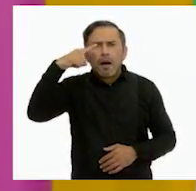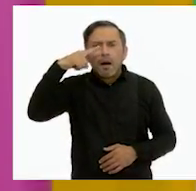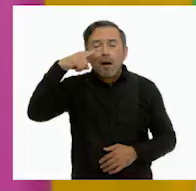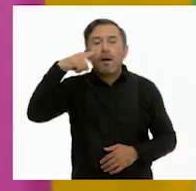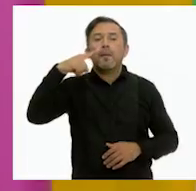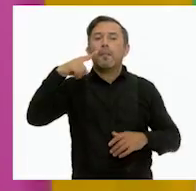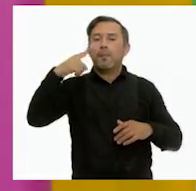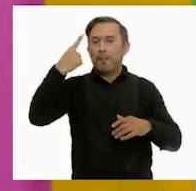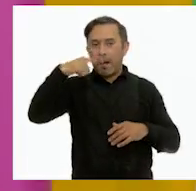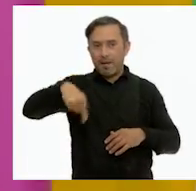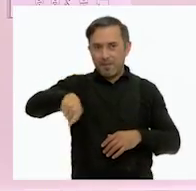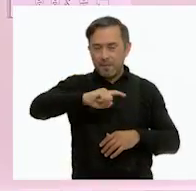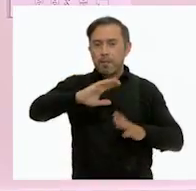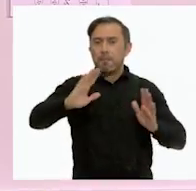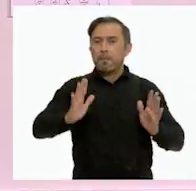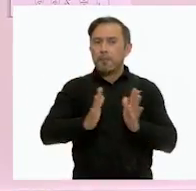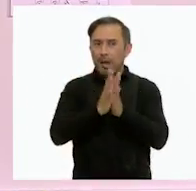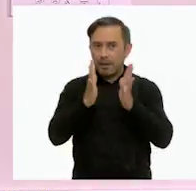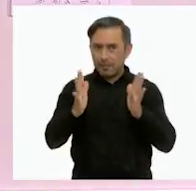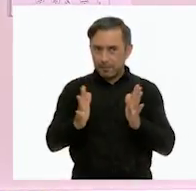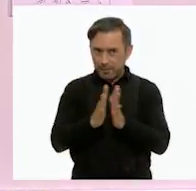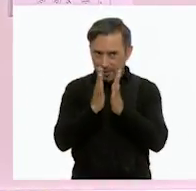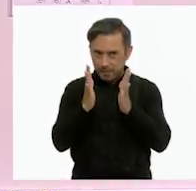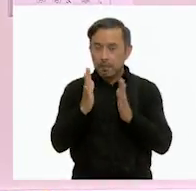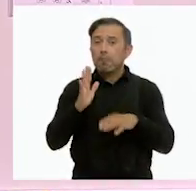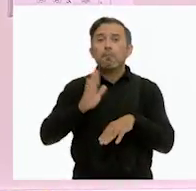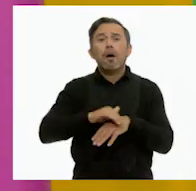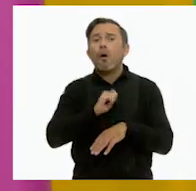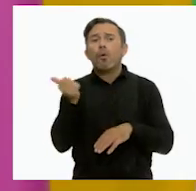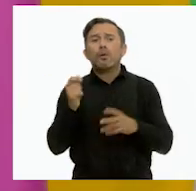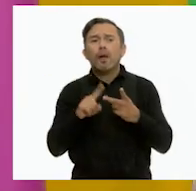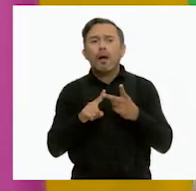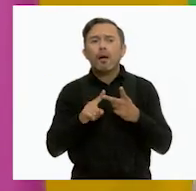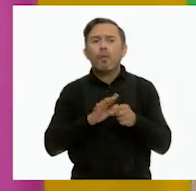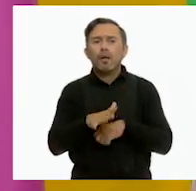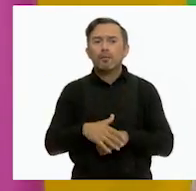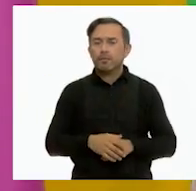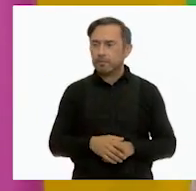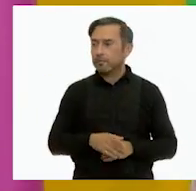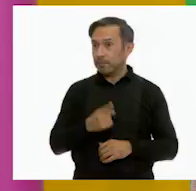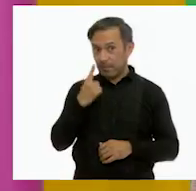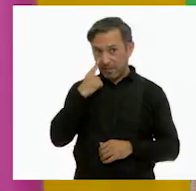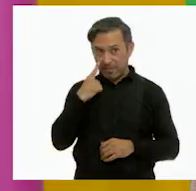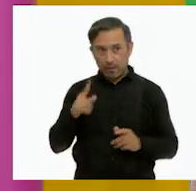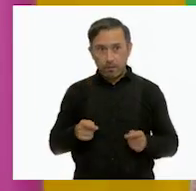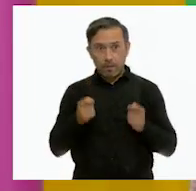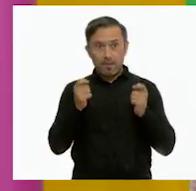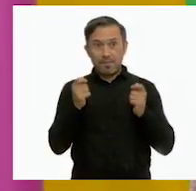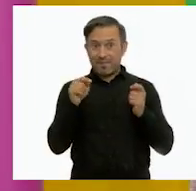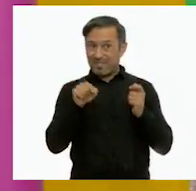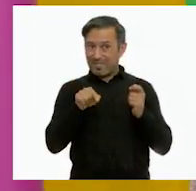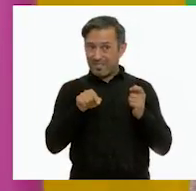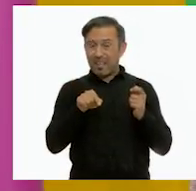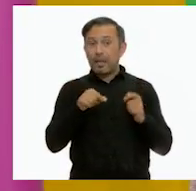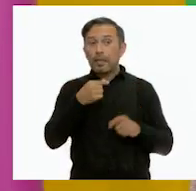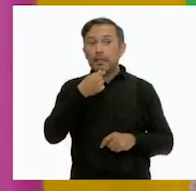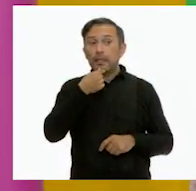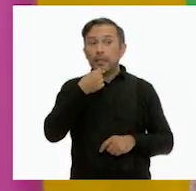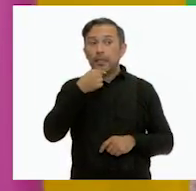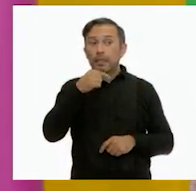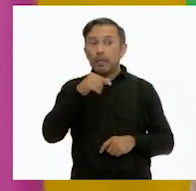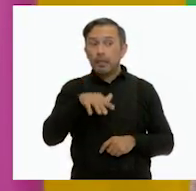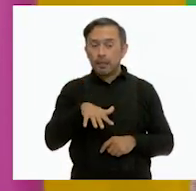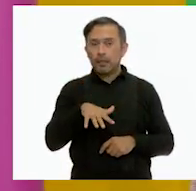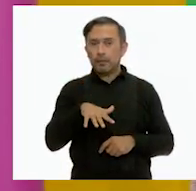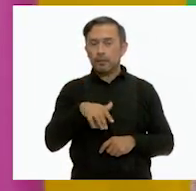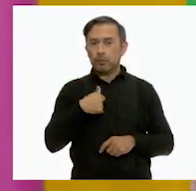participar. Otra. ¿Qué tal esta, maestra? Mire, aquí veo a una niñita que está cuidando sus